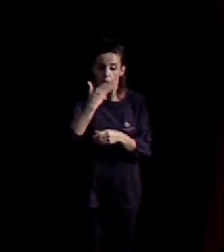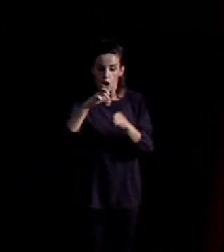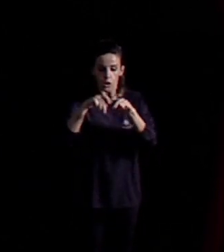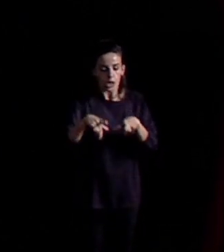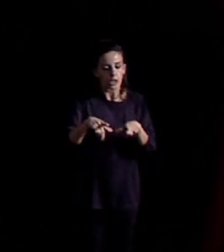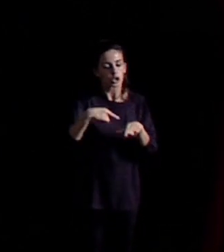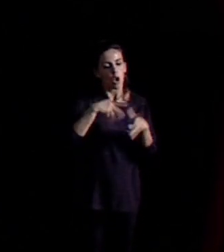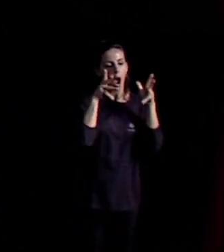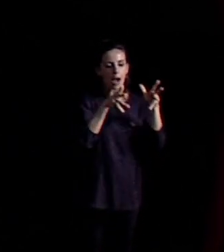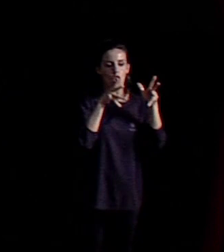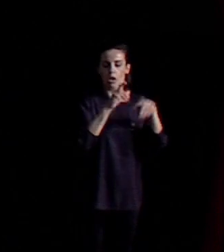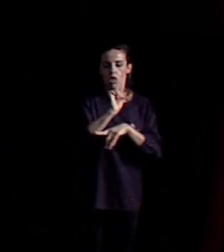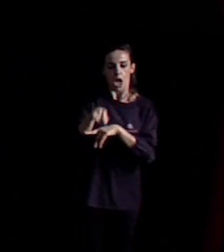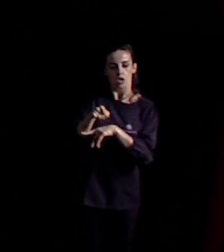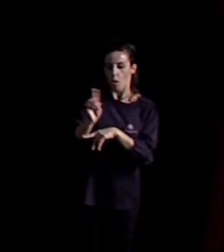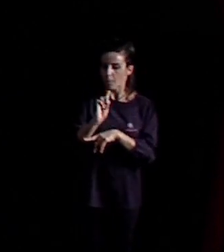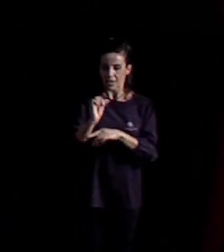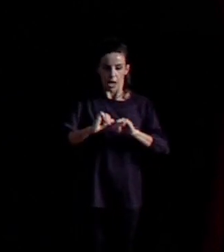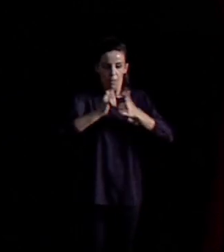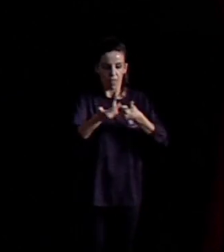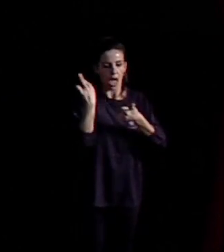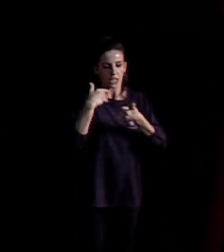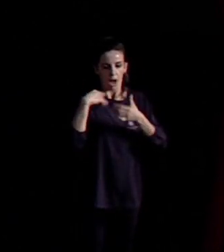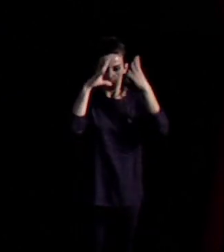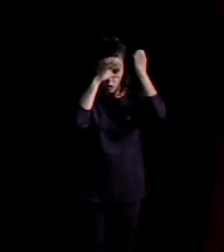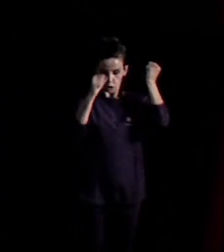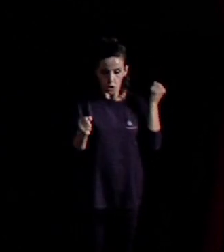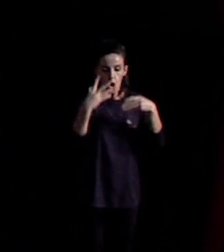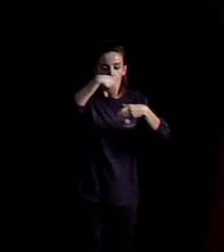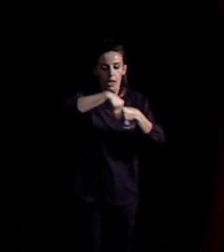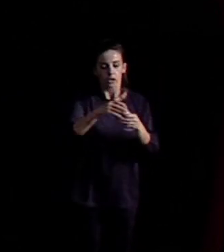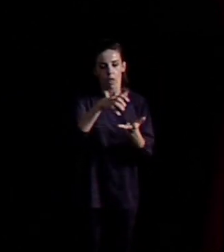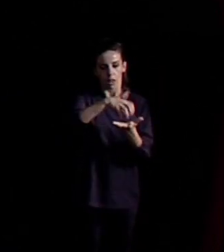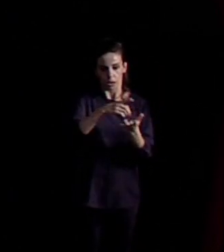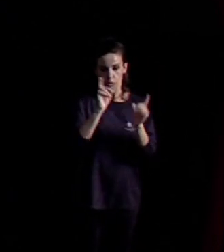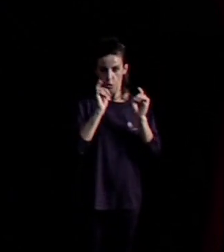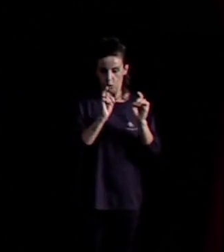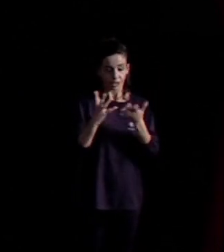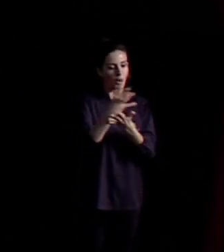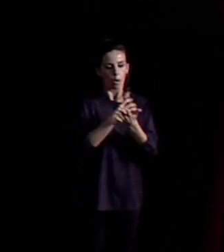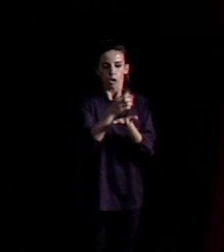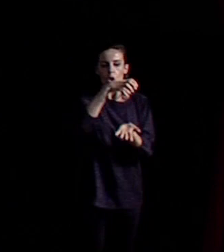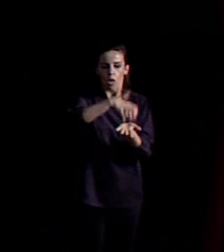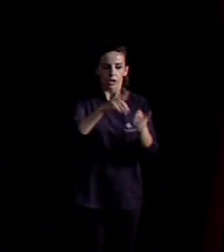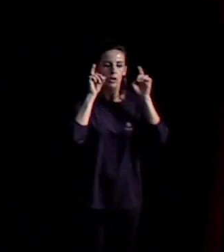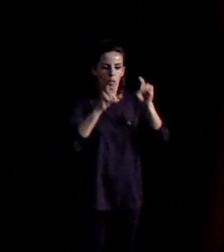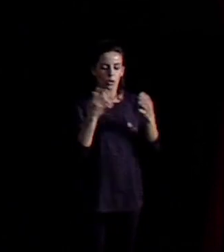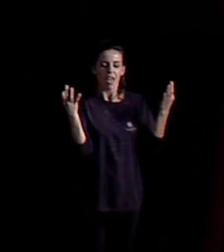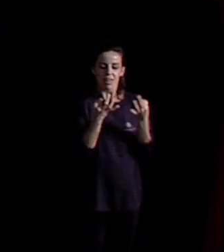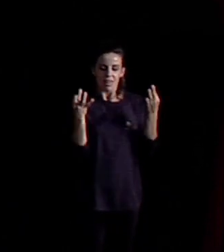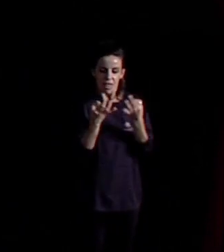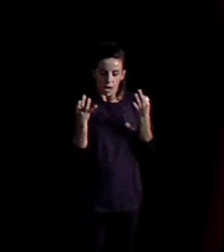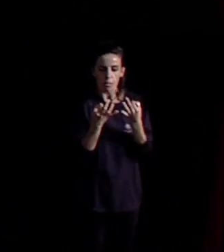no ignorarlo y activar el protocolo establecido en el centro educativo. Todos los centros educativos deben de tener